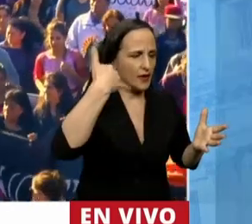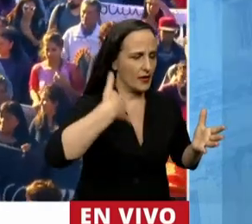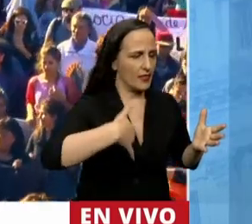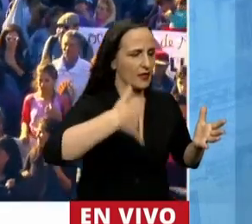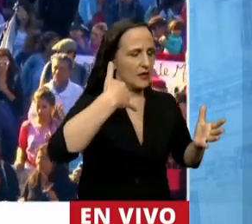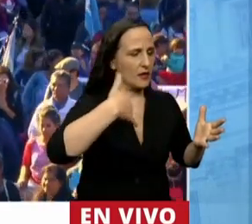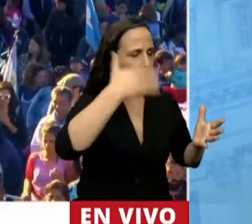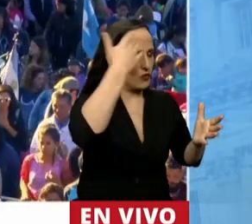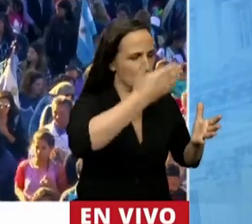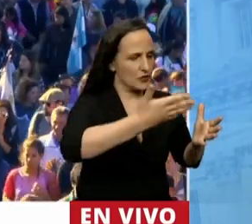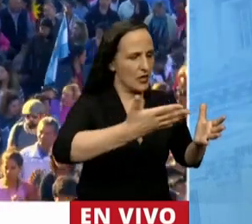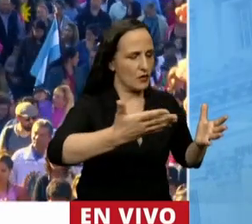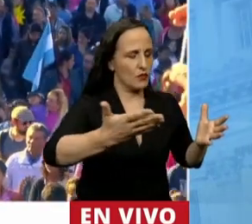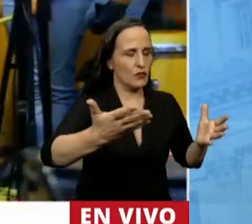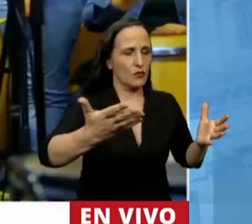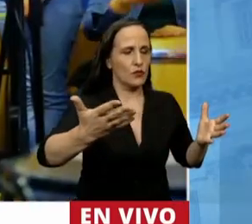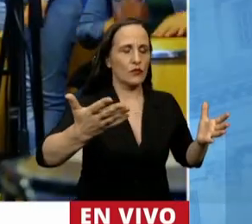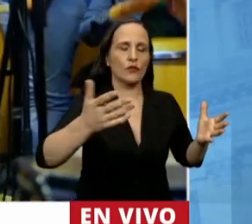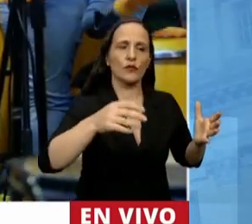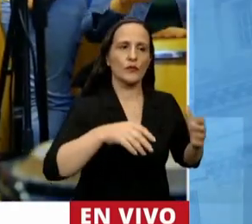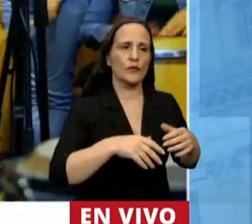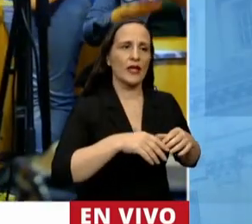me salvó